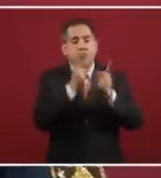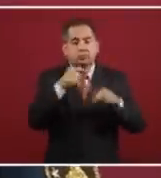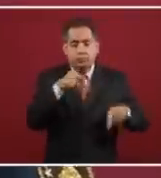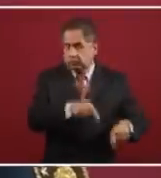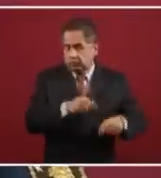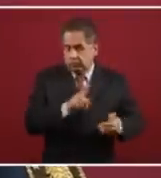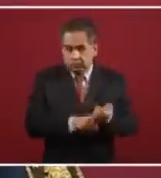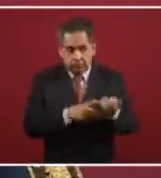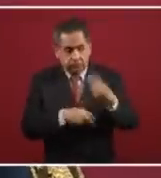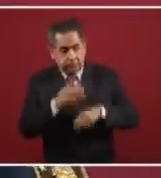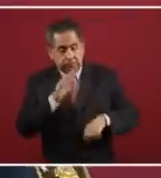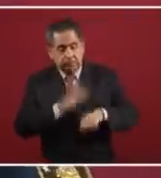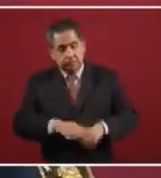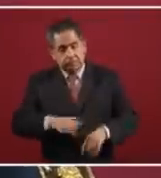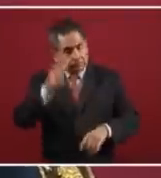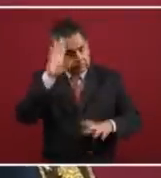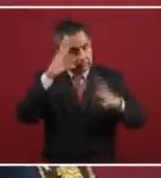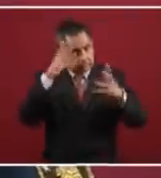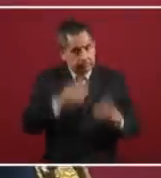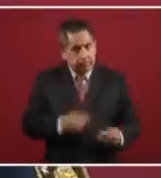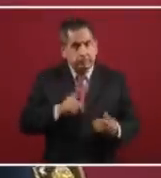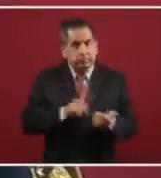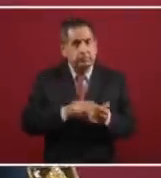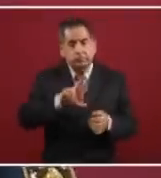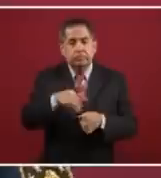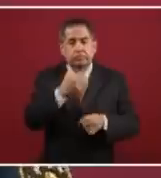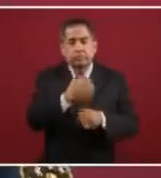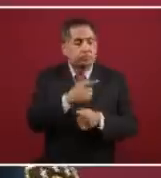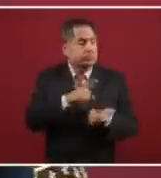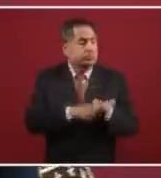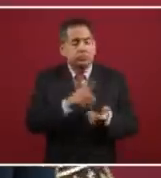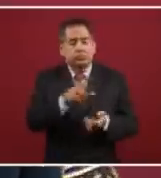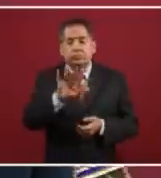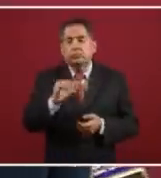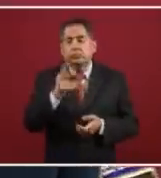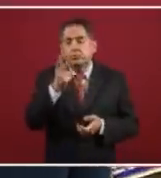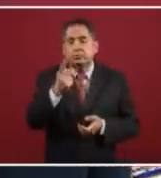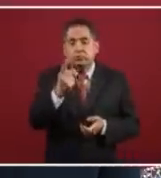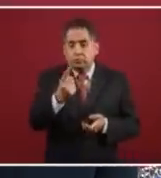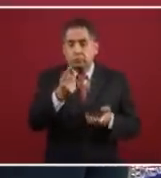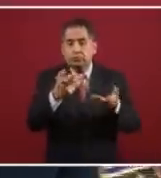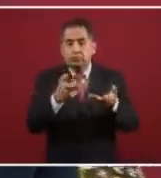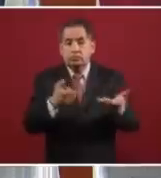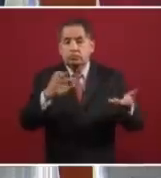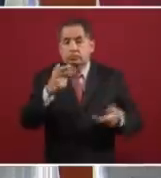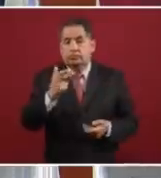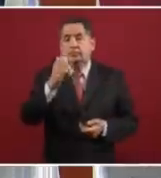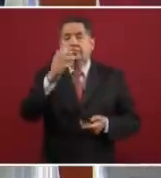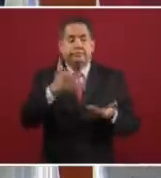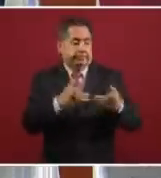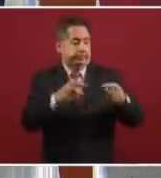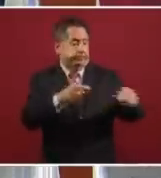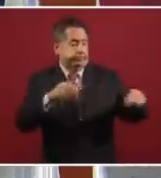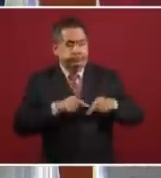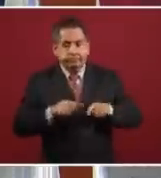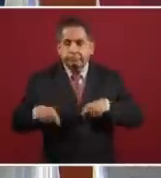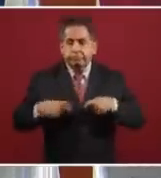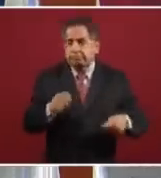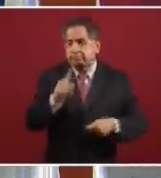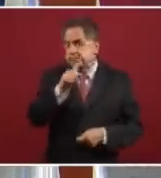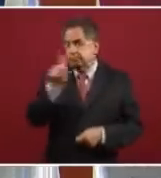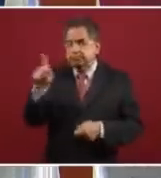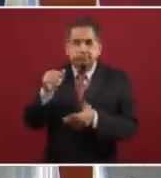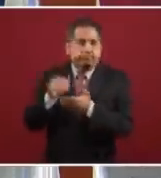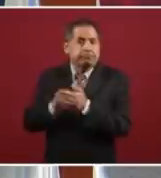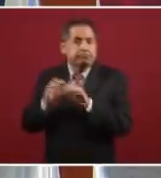vivero más grande de la República con 51 hectáreas. Va a generar 1,000 empleos directos, de los